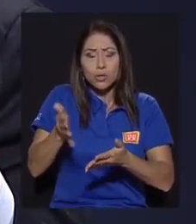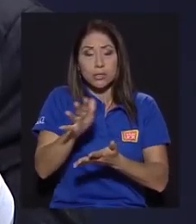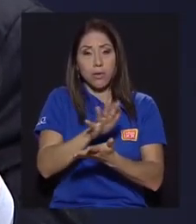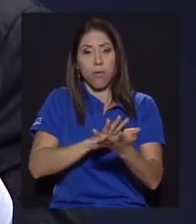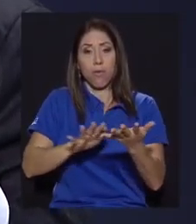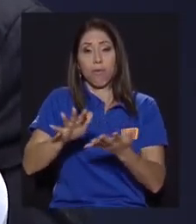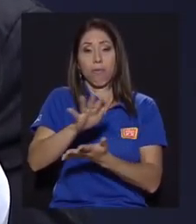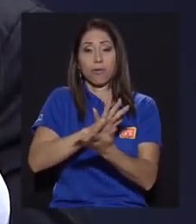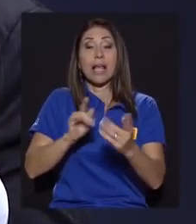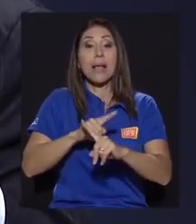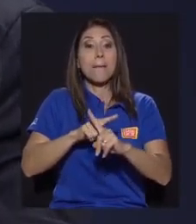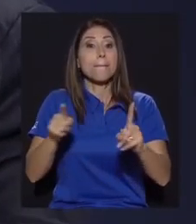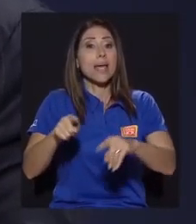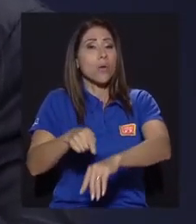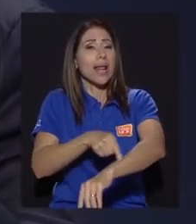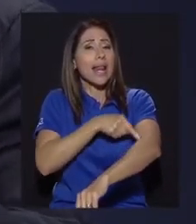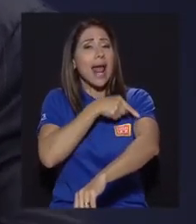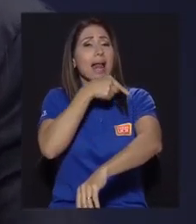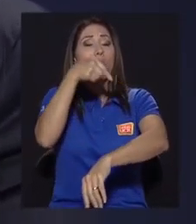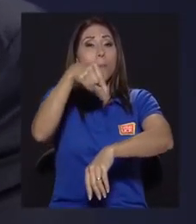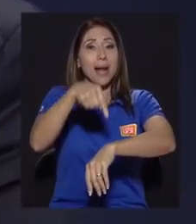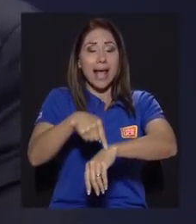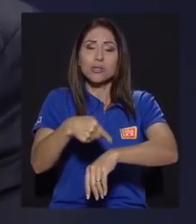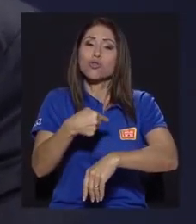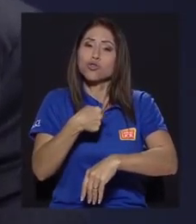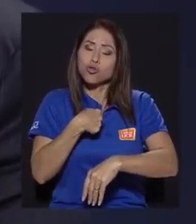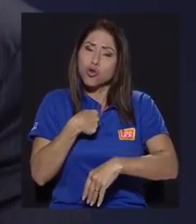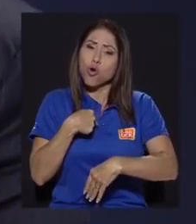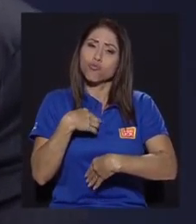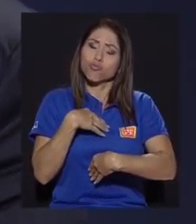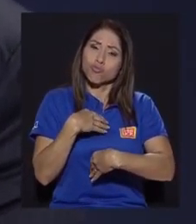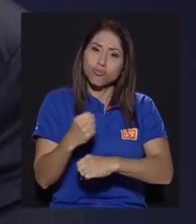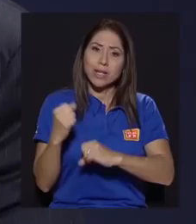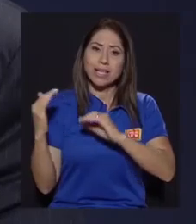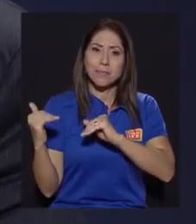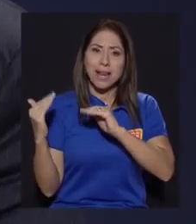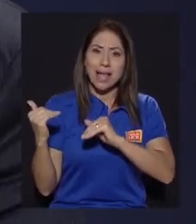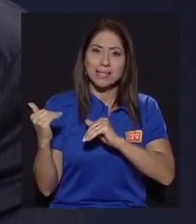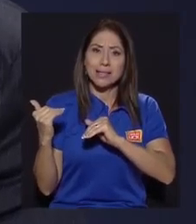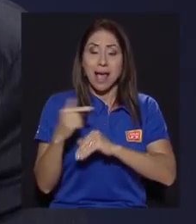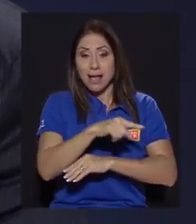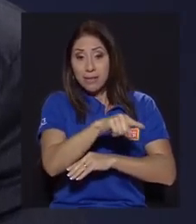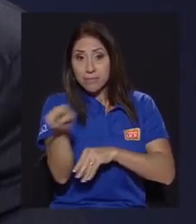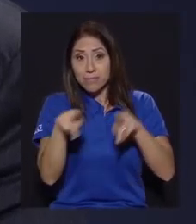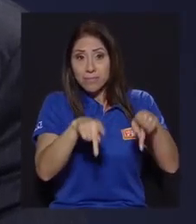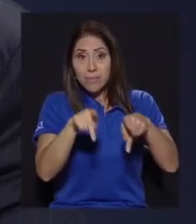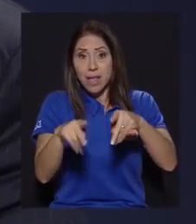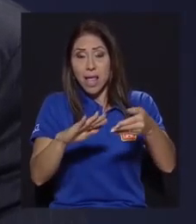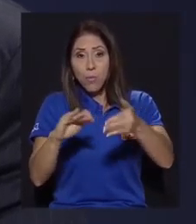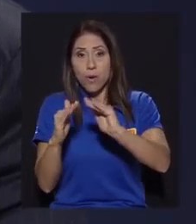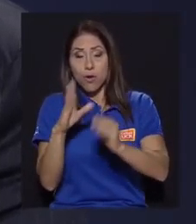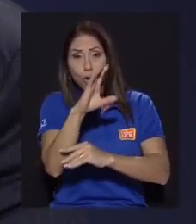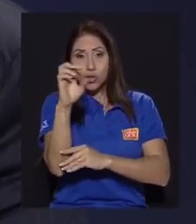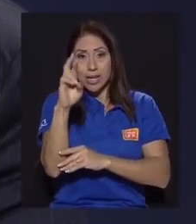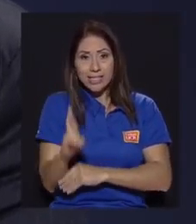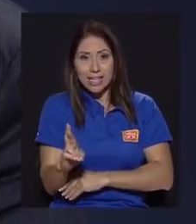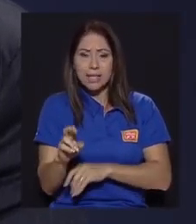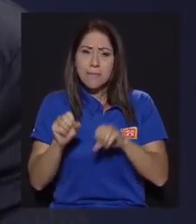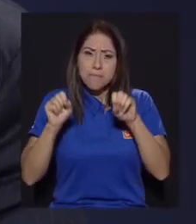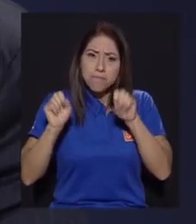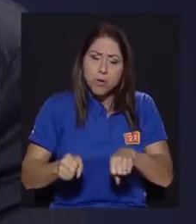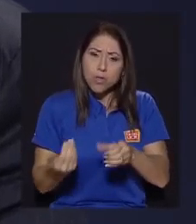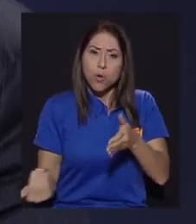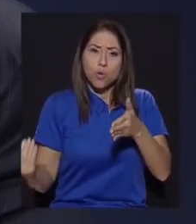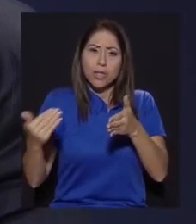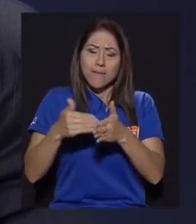plazo yo tengo mucha esperanza y confianza en la capacidad del pueblo costarricense para volver a encontrar